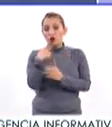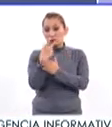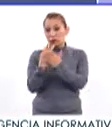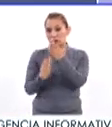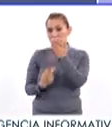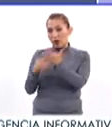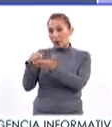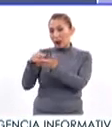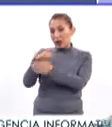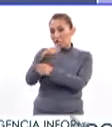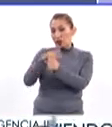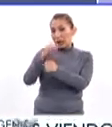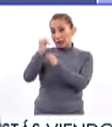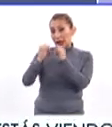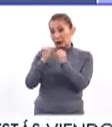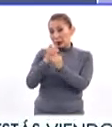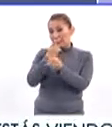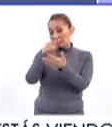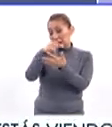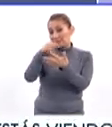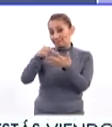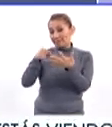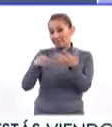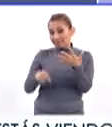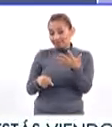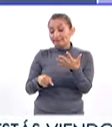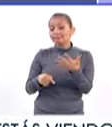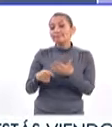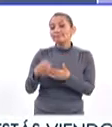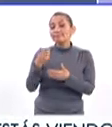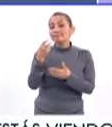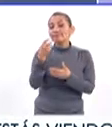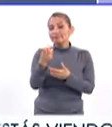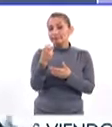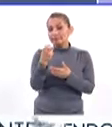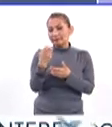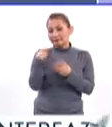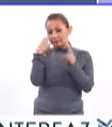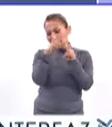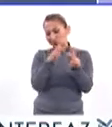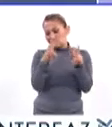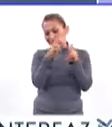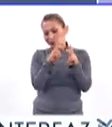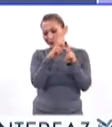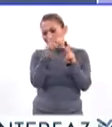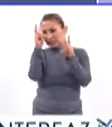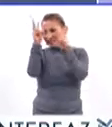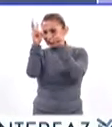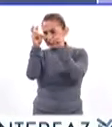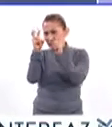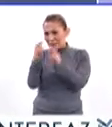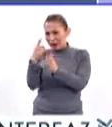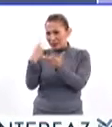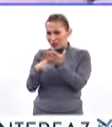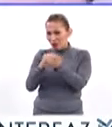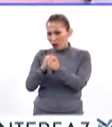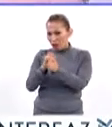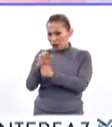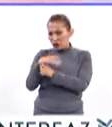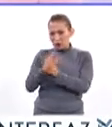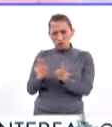políticas nacionales e internacionales. De tal manera que el análisis de los contenidos es